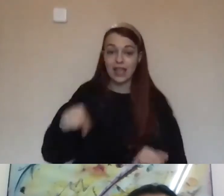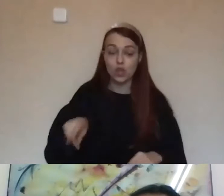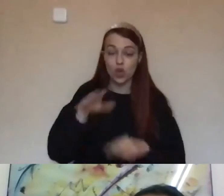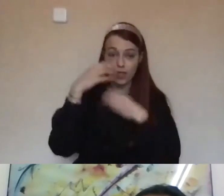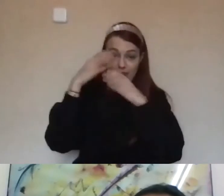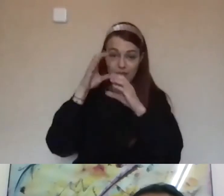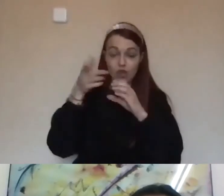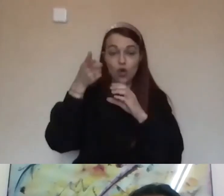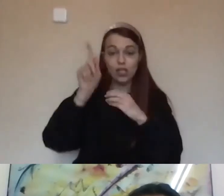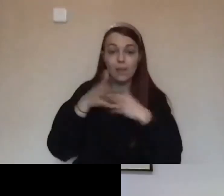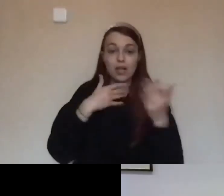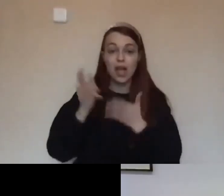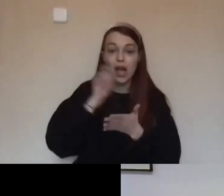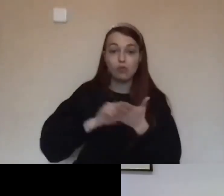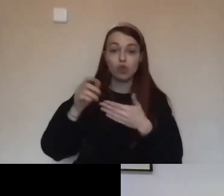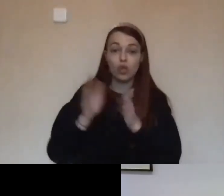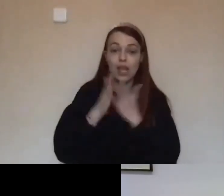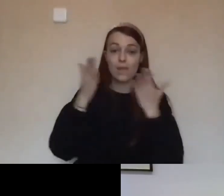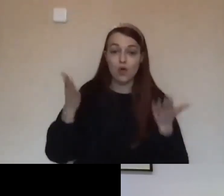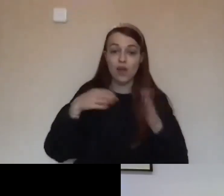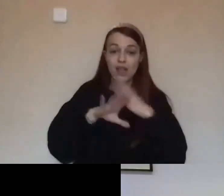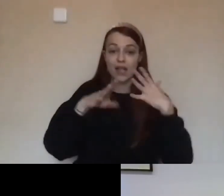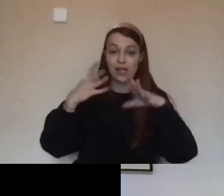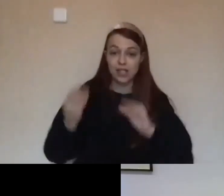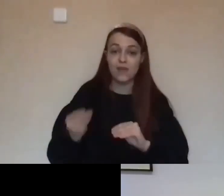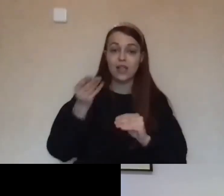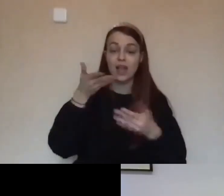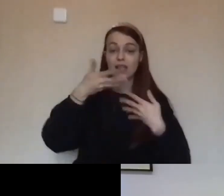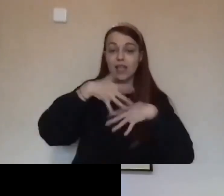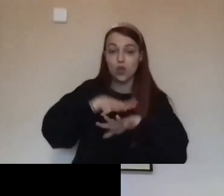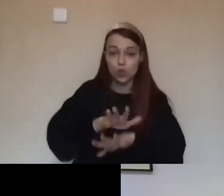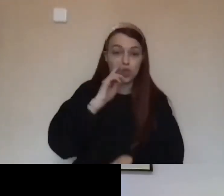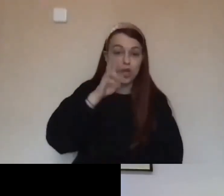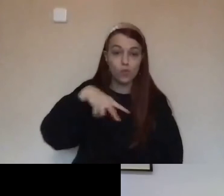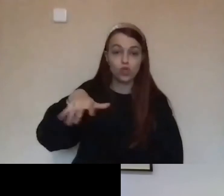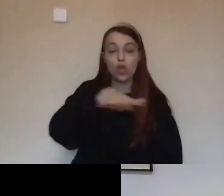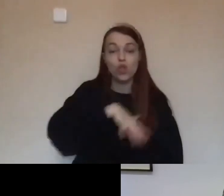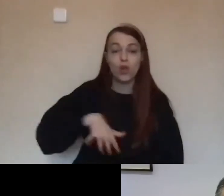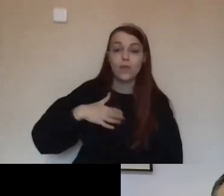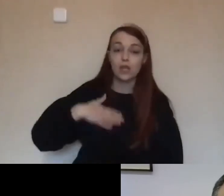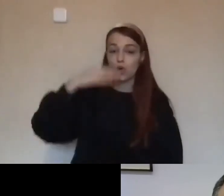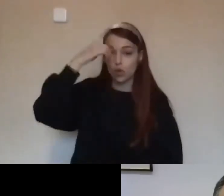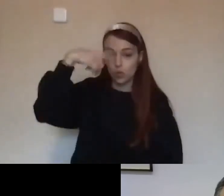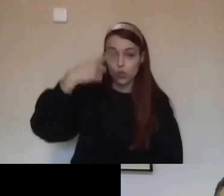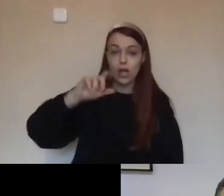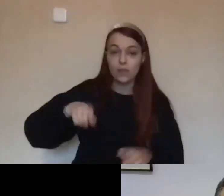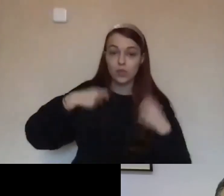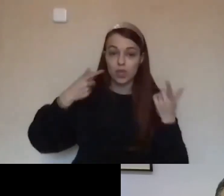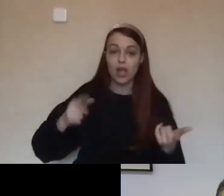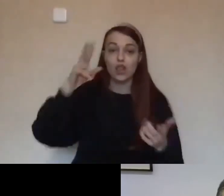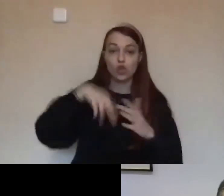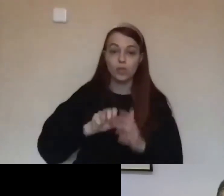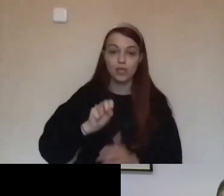de Accesibilidad e Inclusión en Museos y Lugares de Patrimonio Cultural y Natural, editado por la editorial TREA en